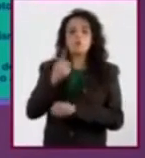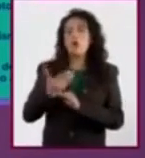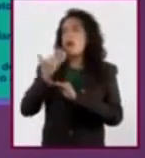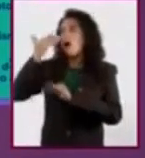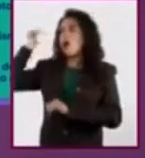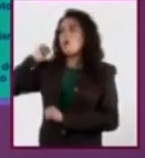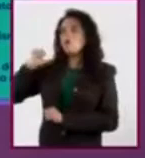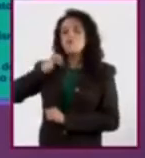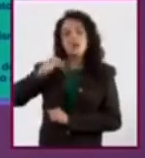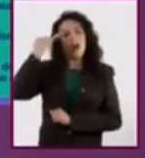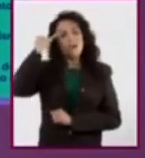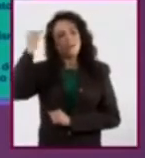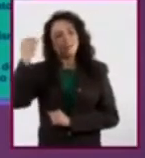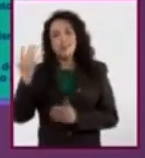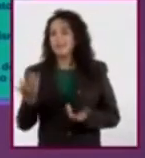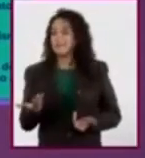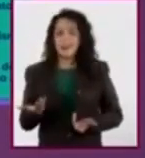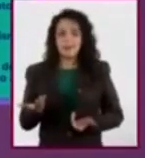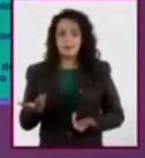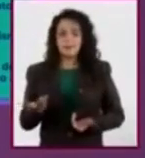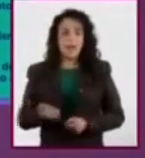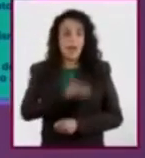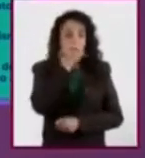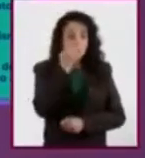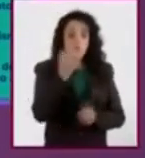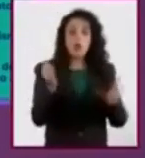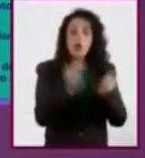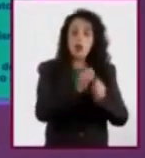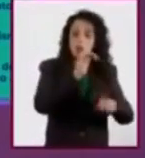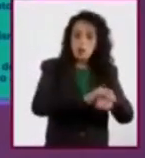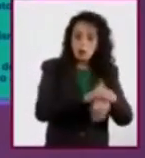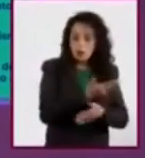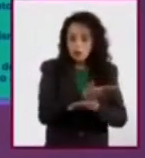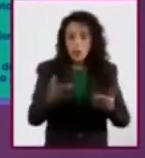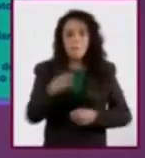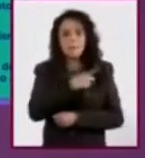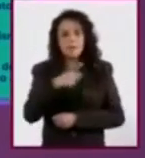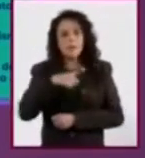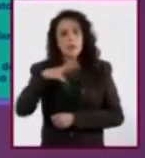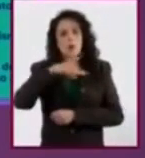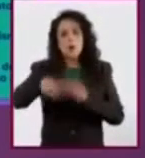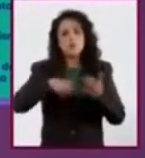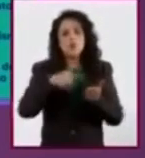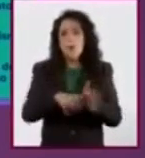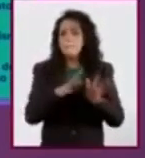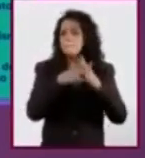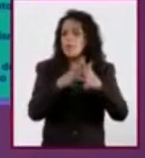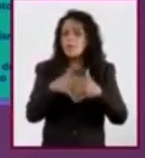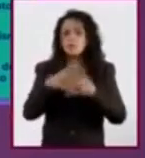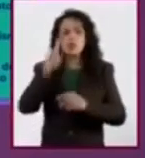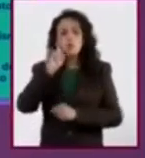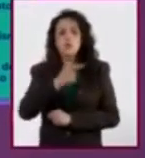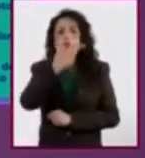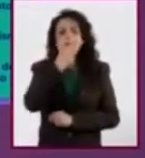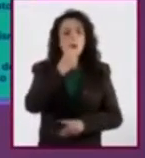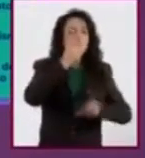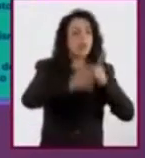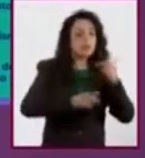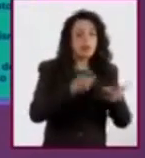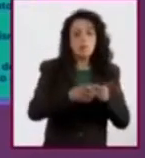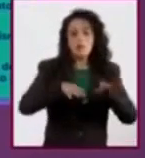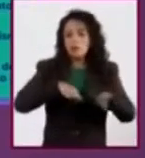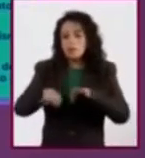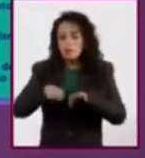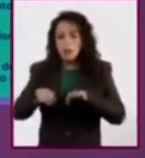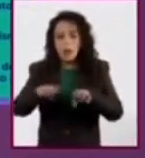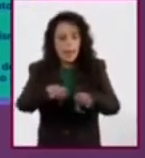escuela, con sus amigas y amigos. Crear espacios mixtos de mujeres y hombres para el deporte y hacer trabajo